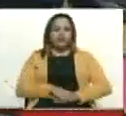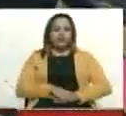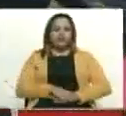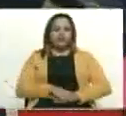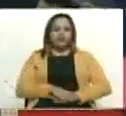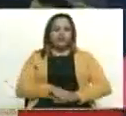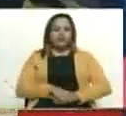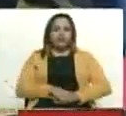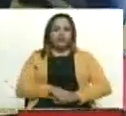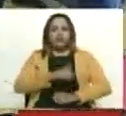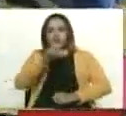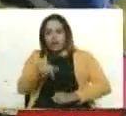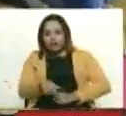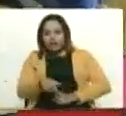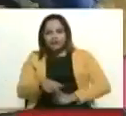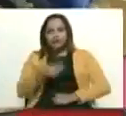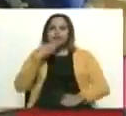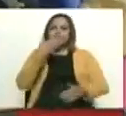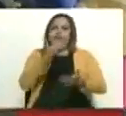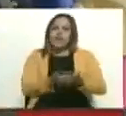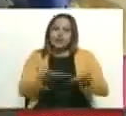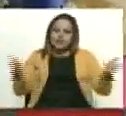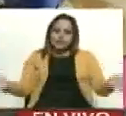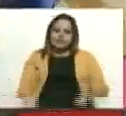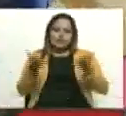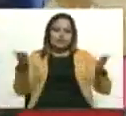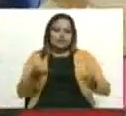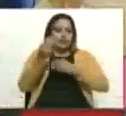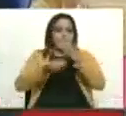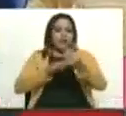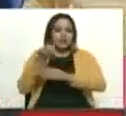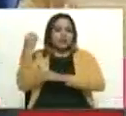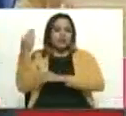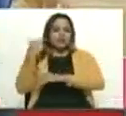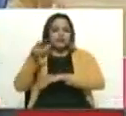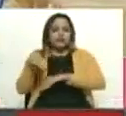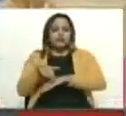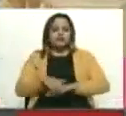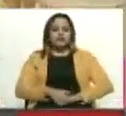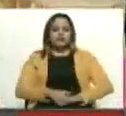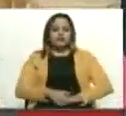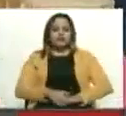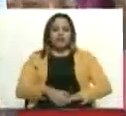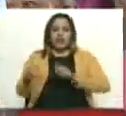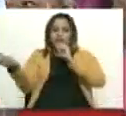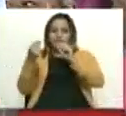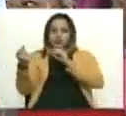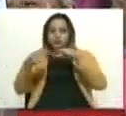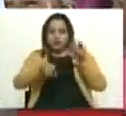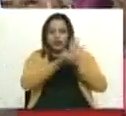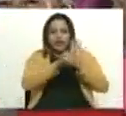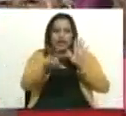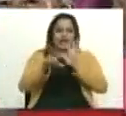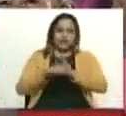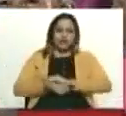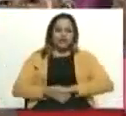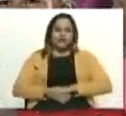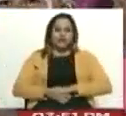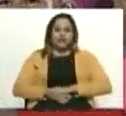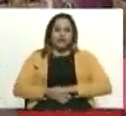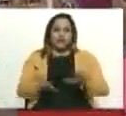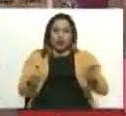¿verdad?, también tenemos que darle gracias a este impulso que se está dando de la Asamblea Nacional en la discusión de las leyes, y es junto